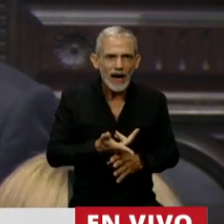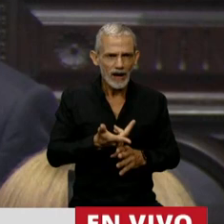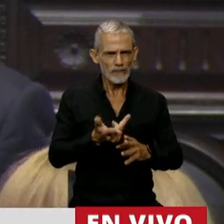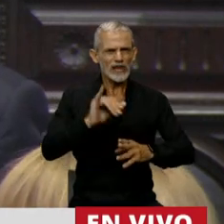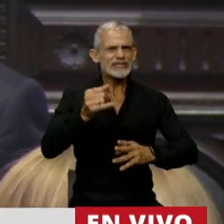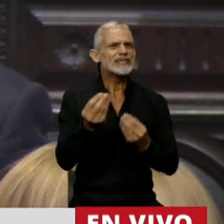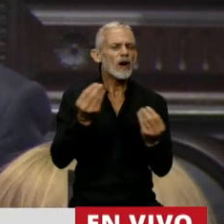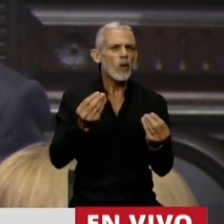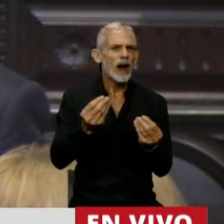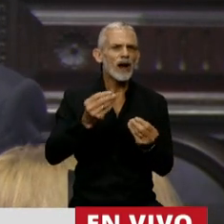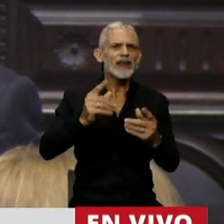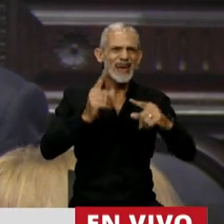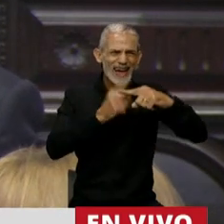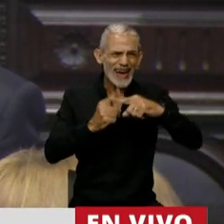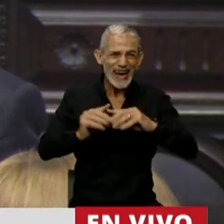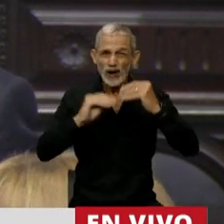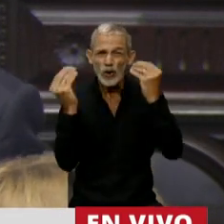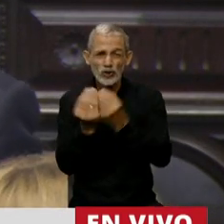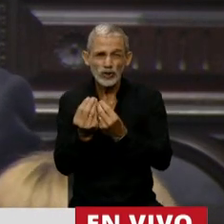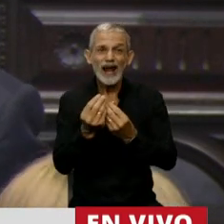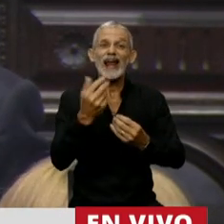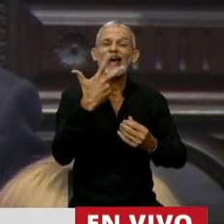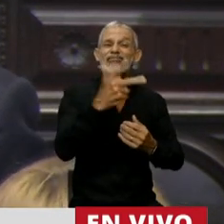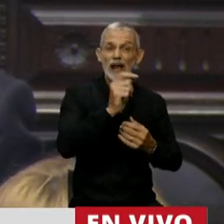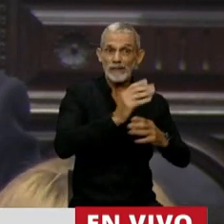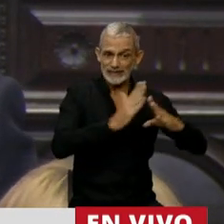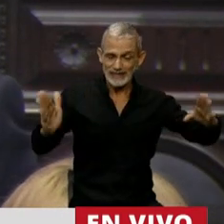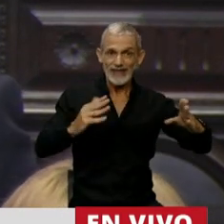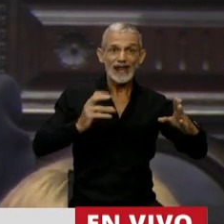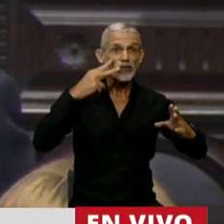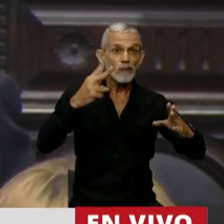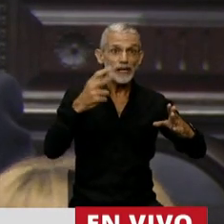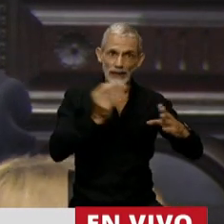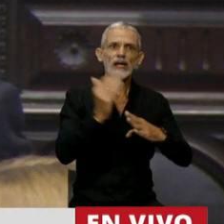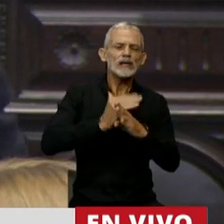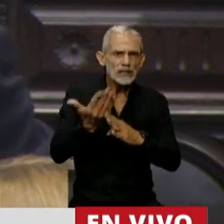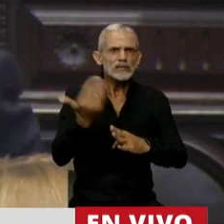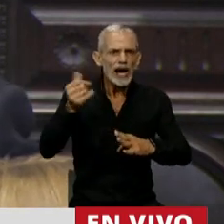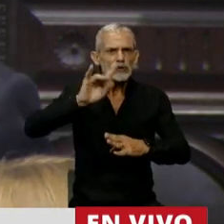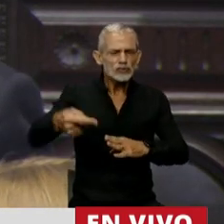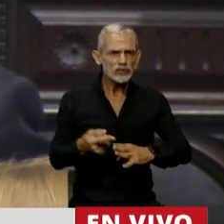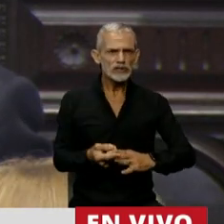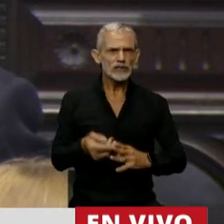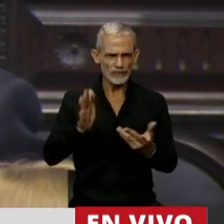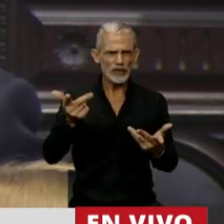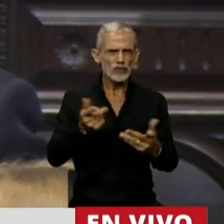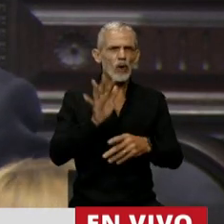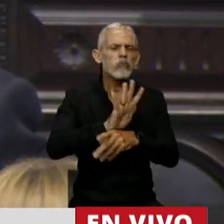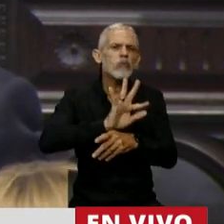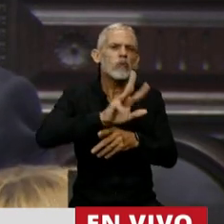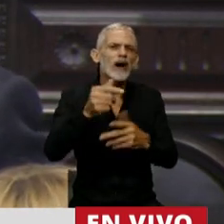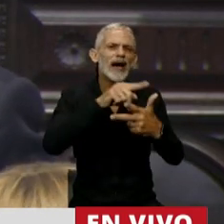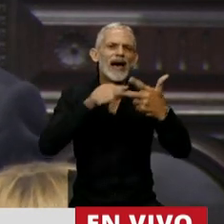lo que hicieron fue descontar del cálculo todo el tercer trimestre del 2020. Y por eso decimos que se roban un